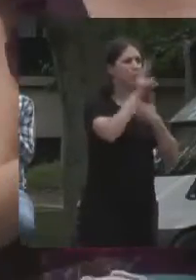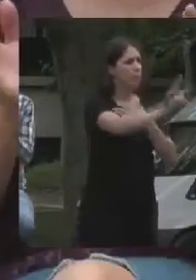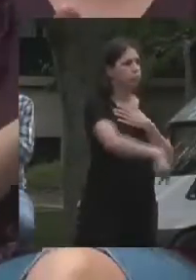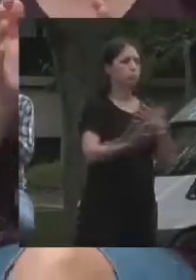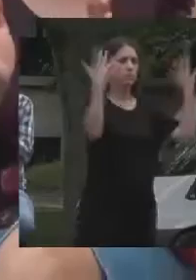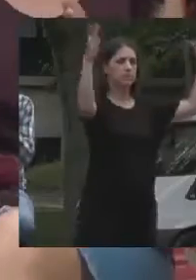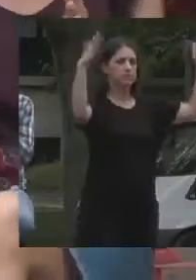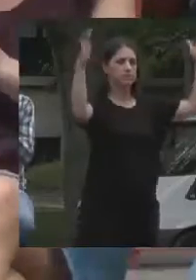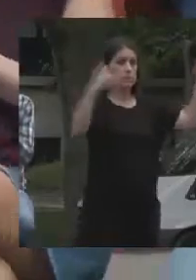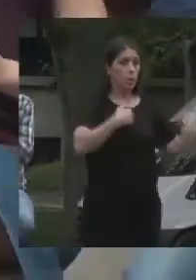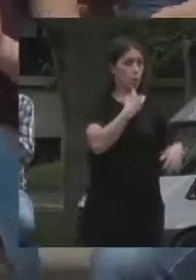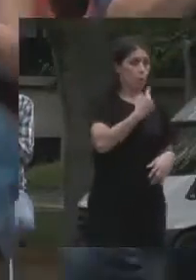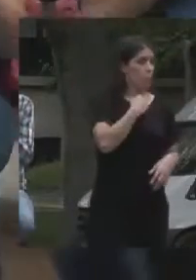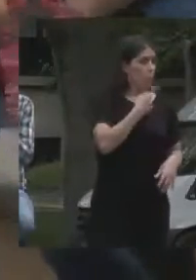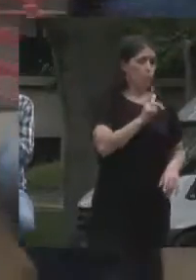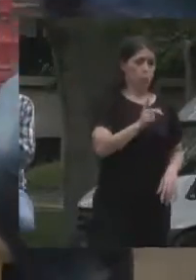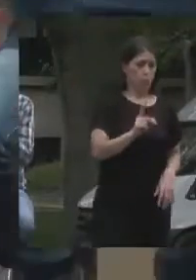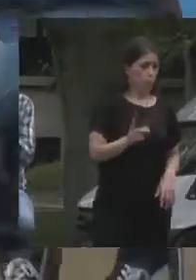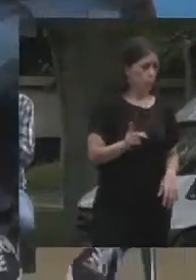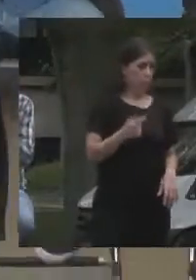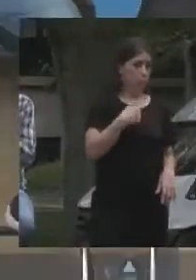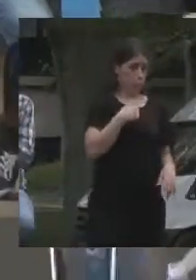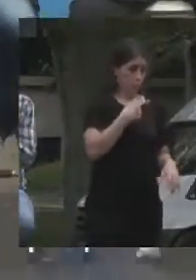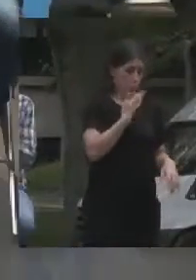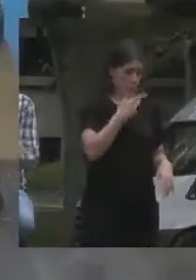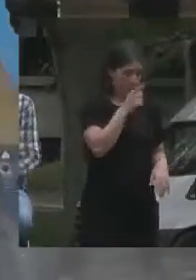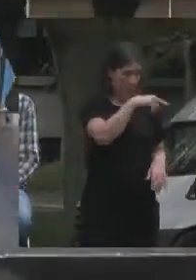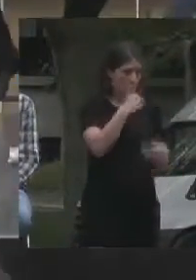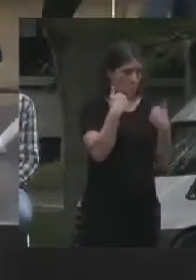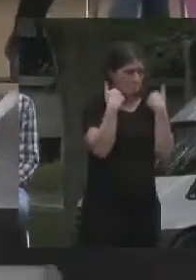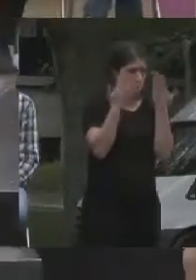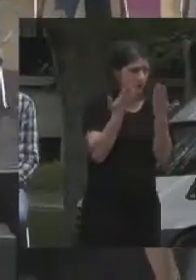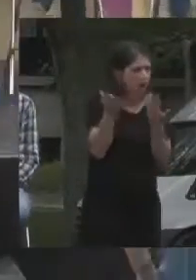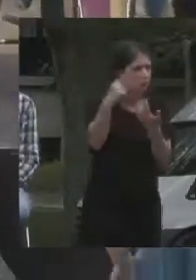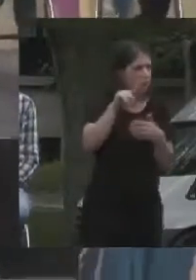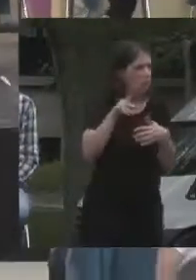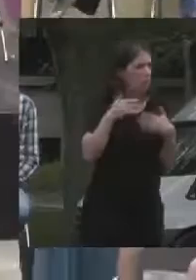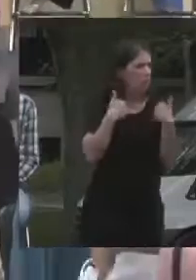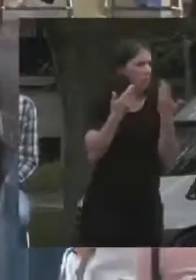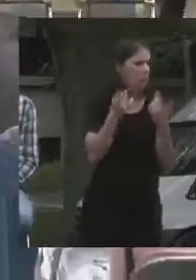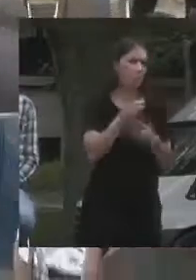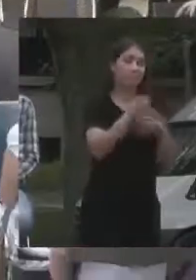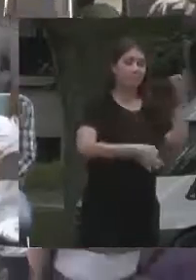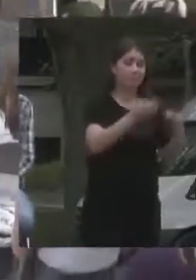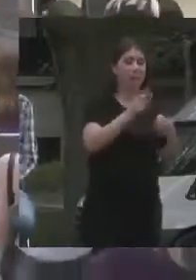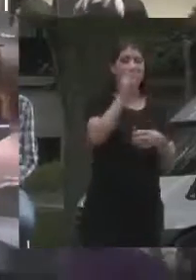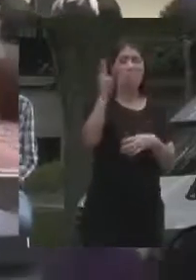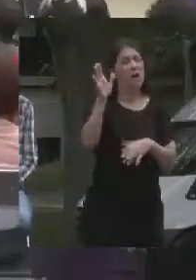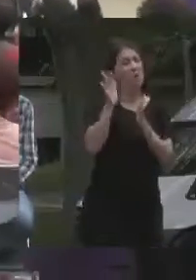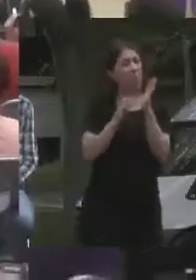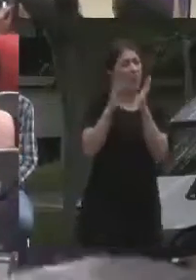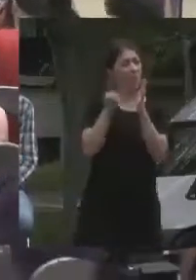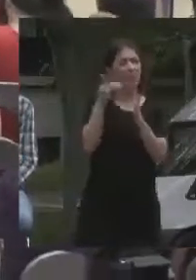E non que o diga eu, que son unha mafia, é que o din os xulgados. O PP valenciano